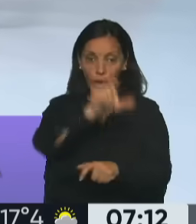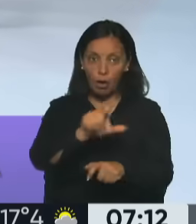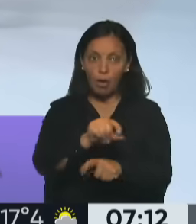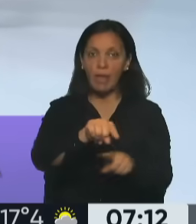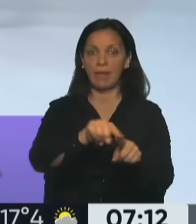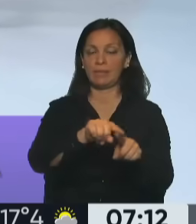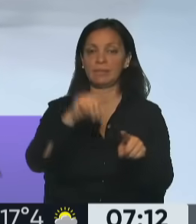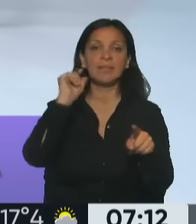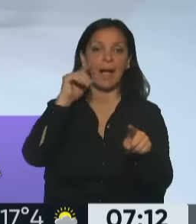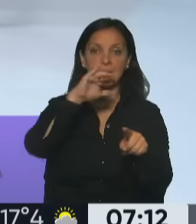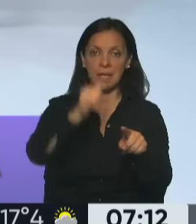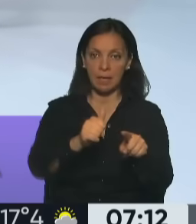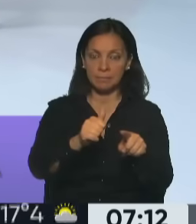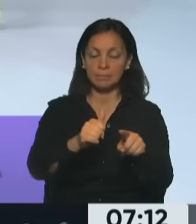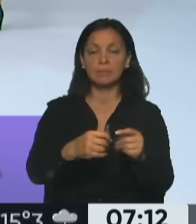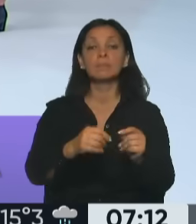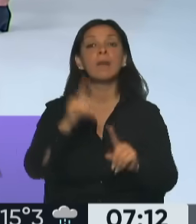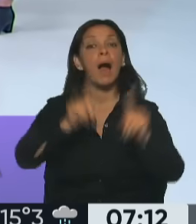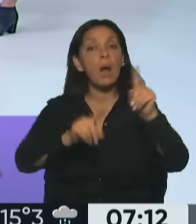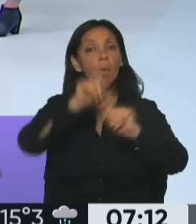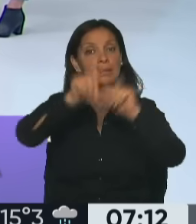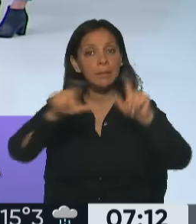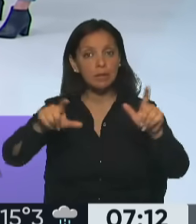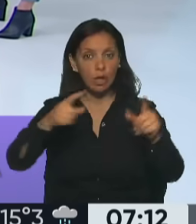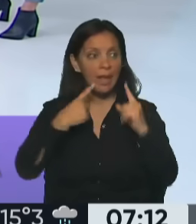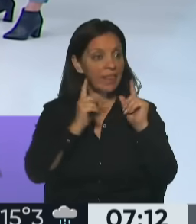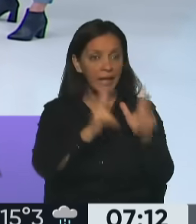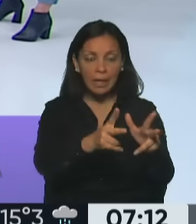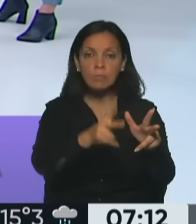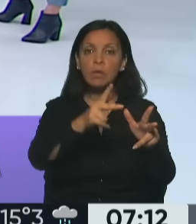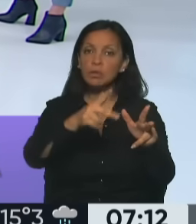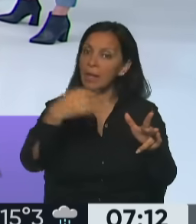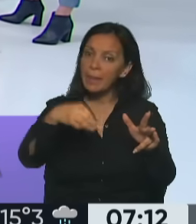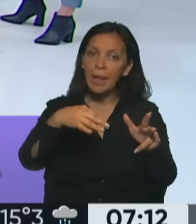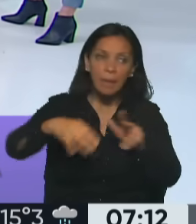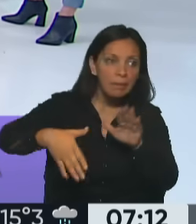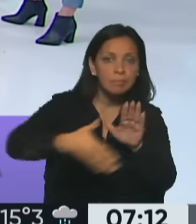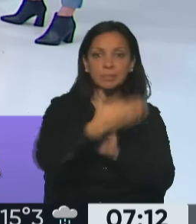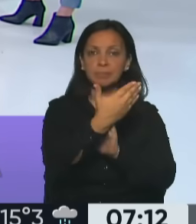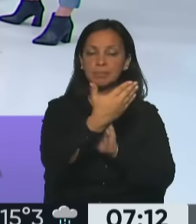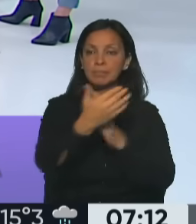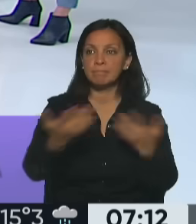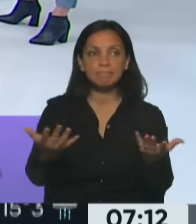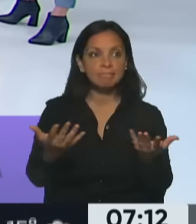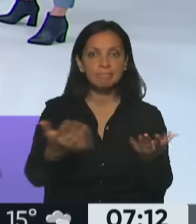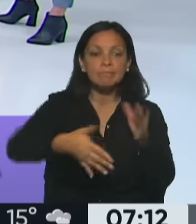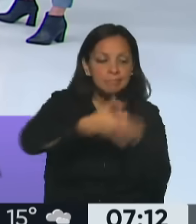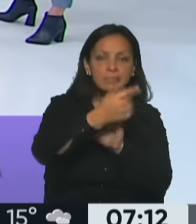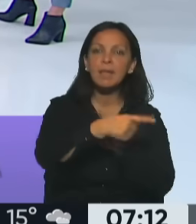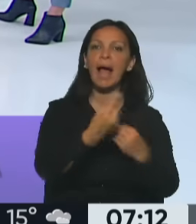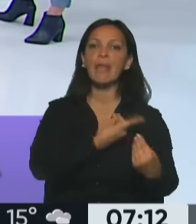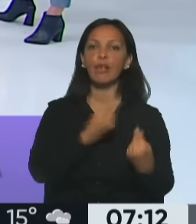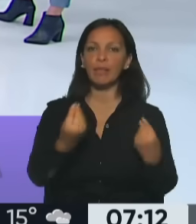Para las personas a las que se ha ordenado evacuar, y ahí decíamos, no hay ningún lugar seguro al que ir y